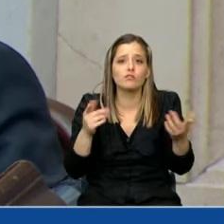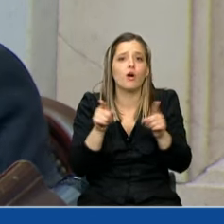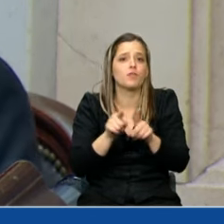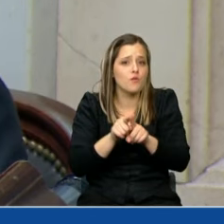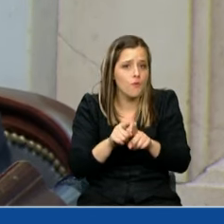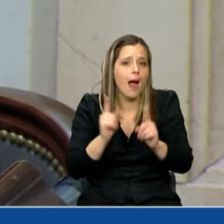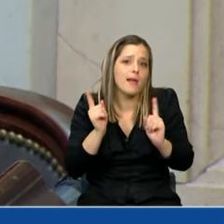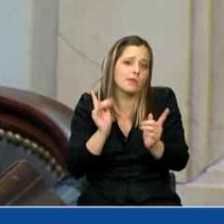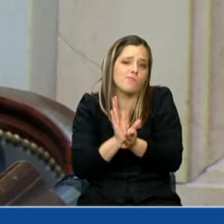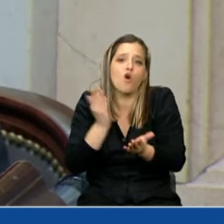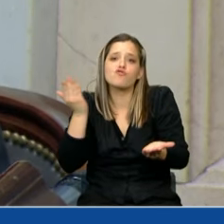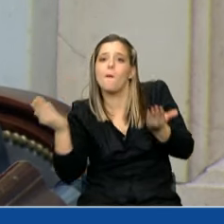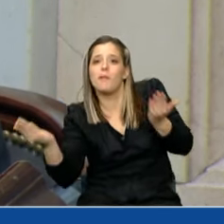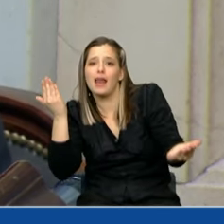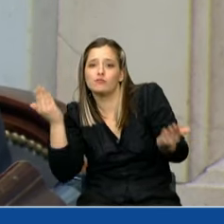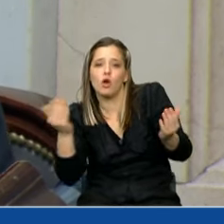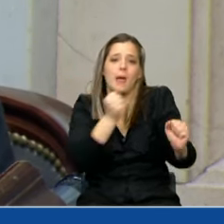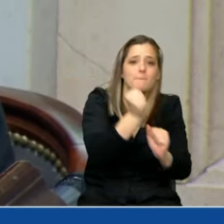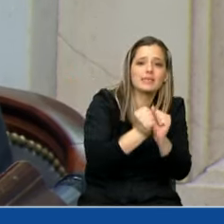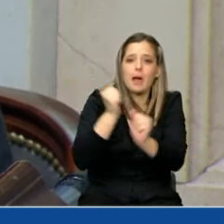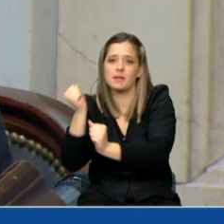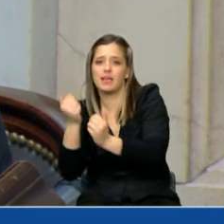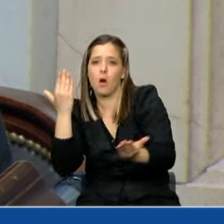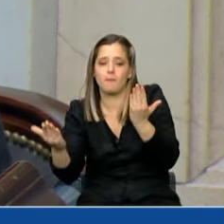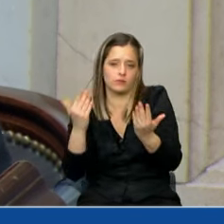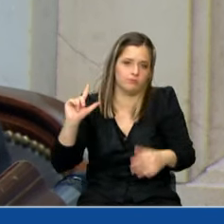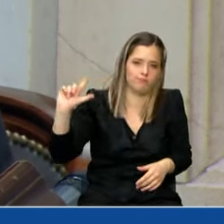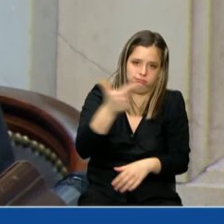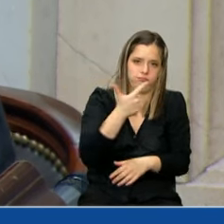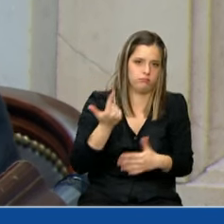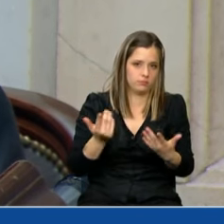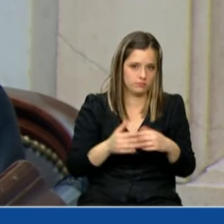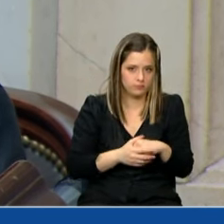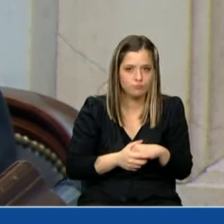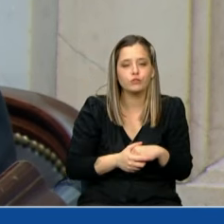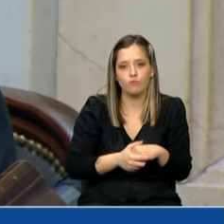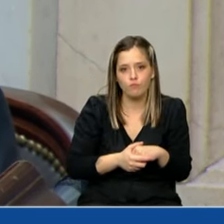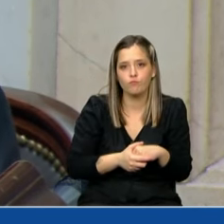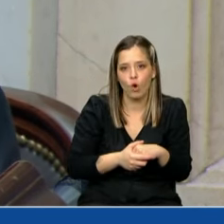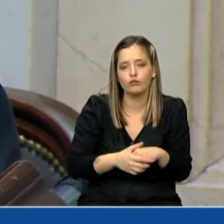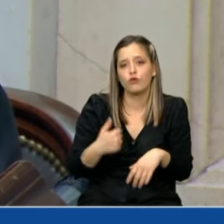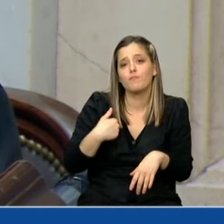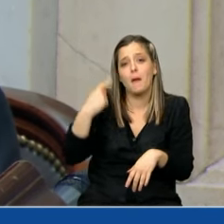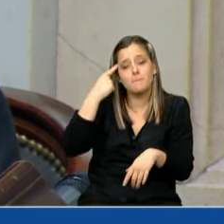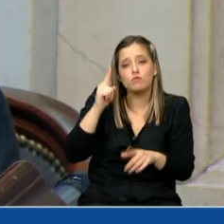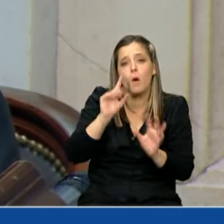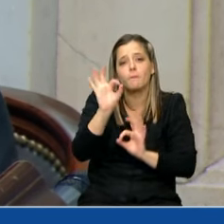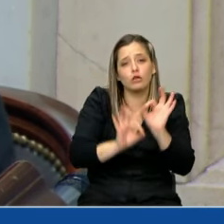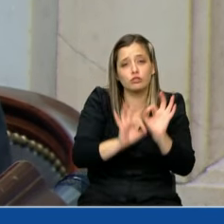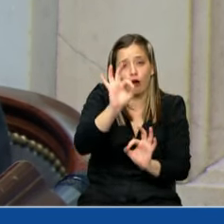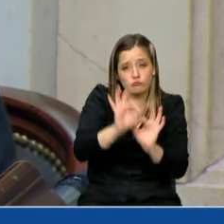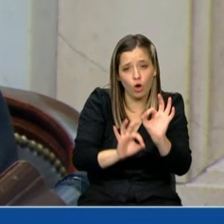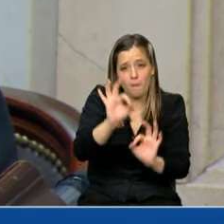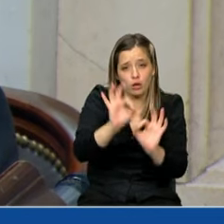hace Es realmente desopilante por eso se le ocurre que este proyecto